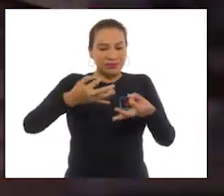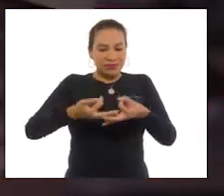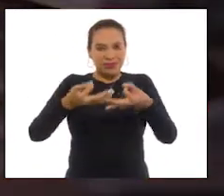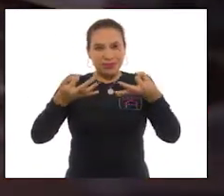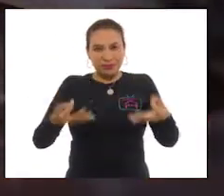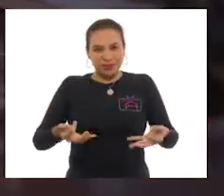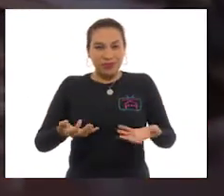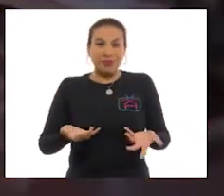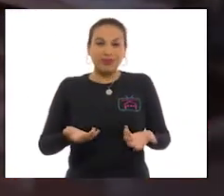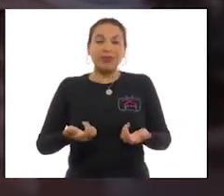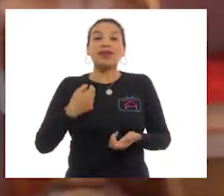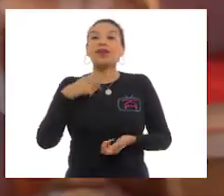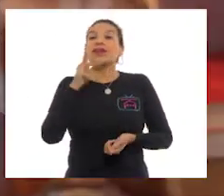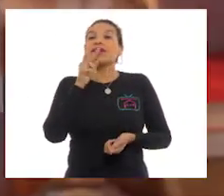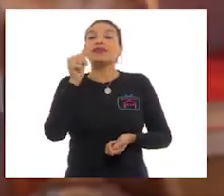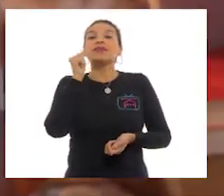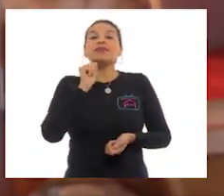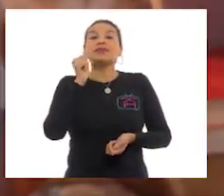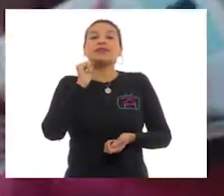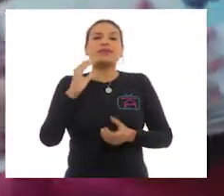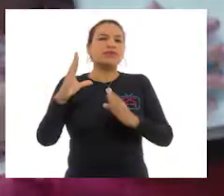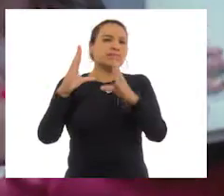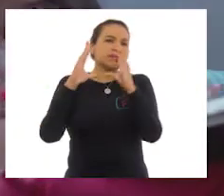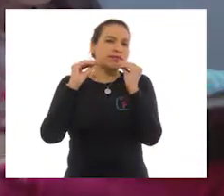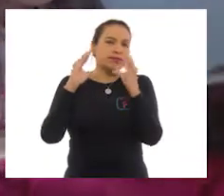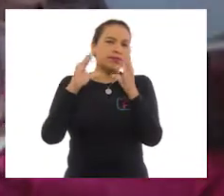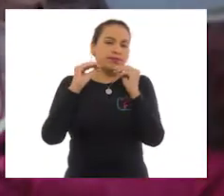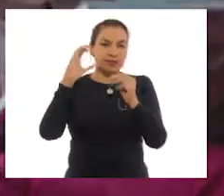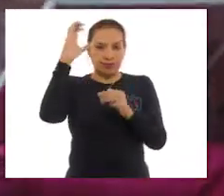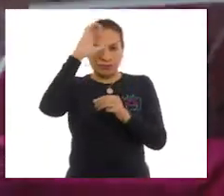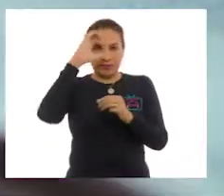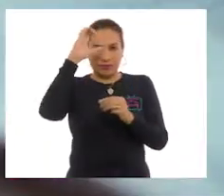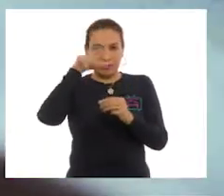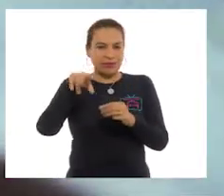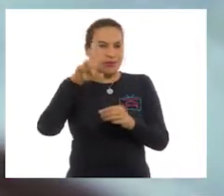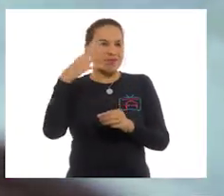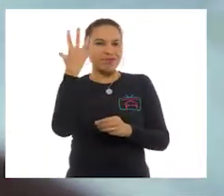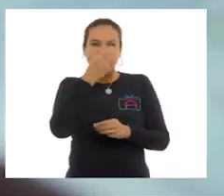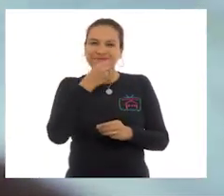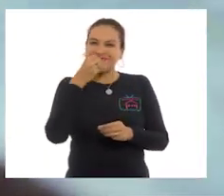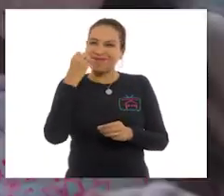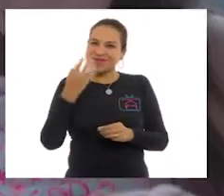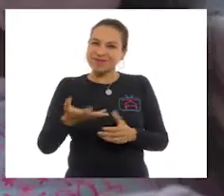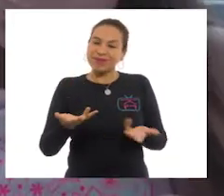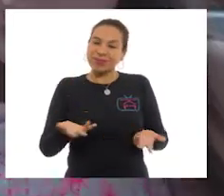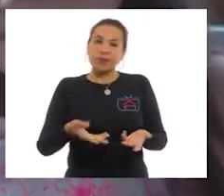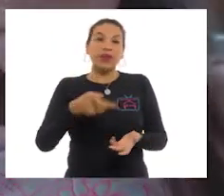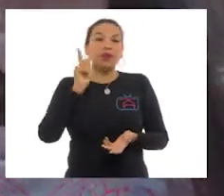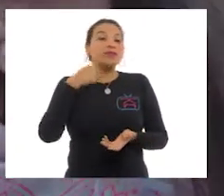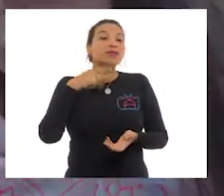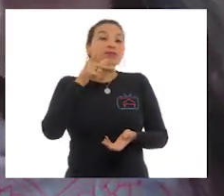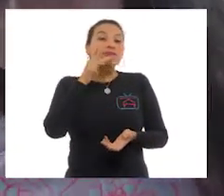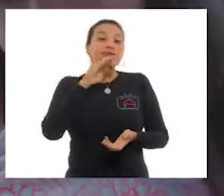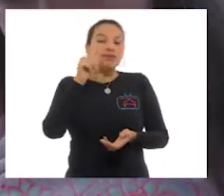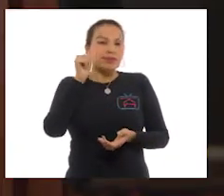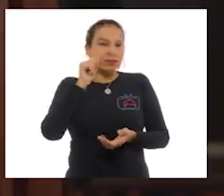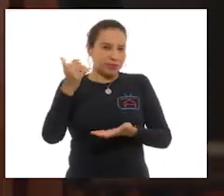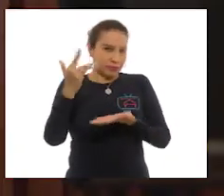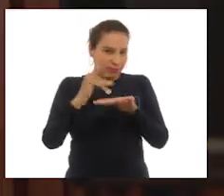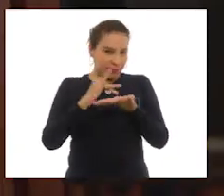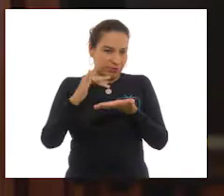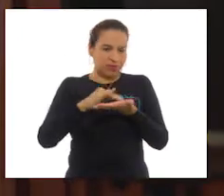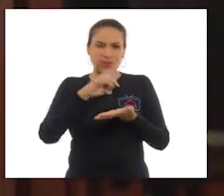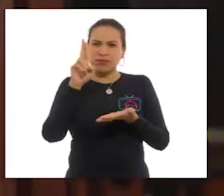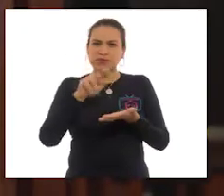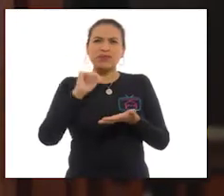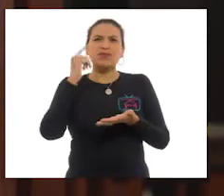Tierra. Mi papá siempre nos enseñó que las ciencias eran maravillosas. Y aunque mis papás siempre me apoyaban,